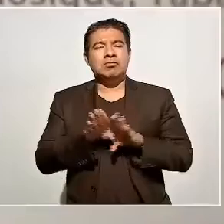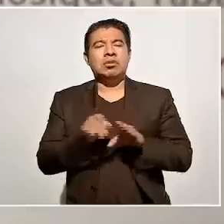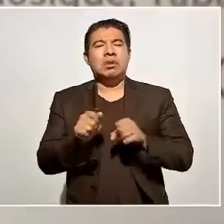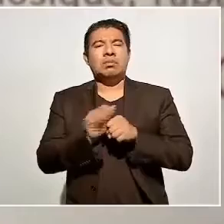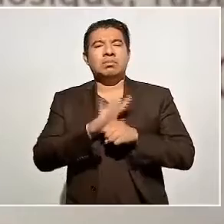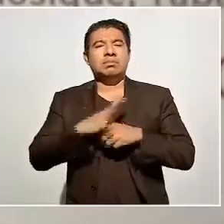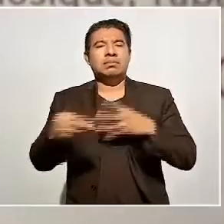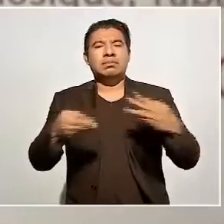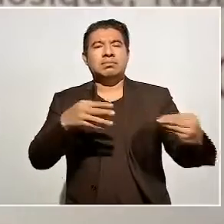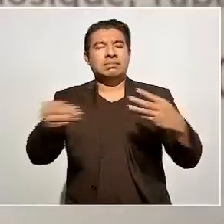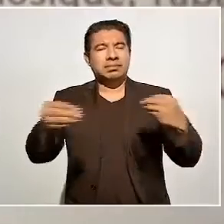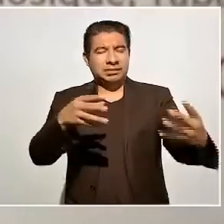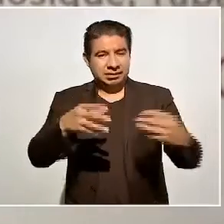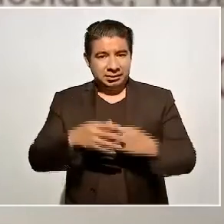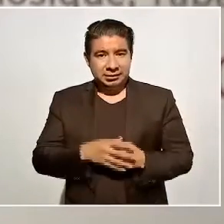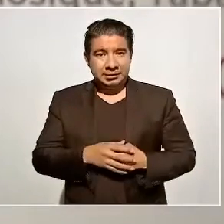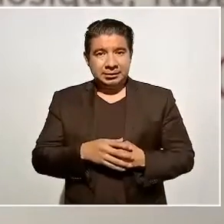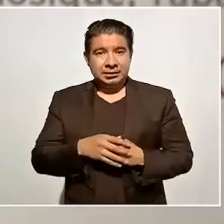ya se vaya.